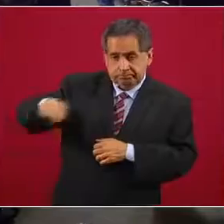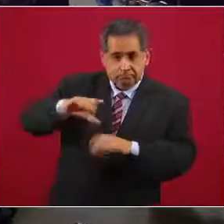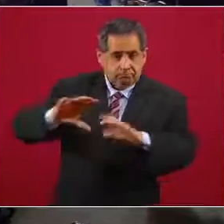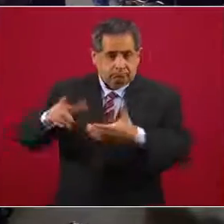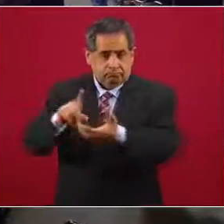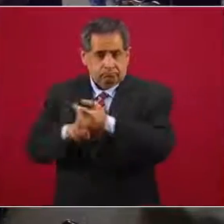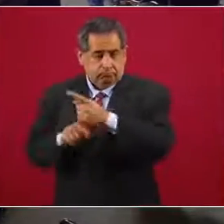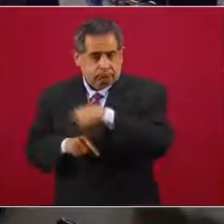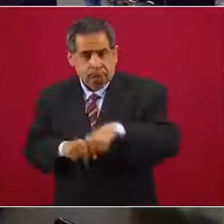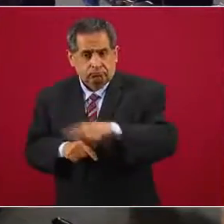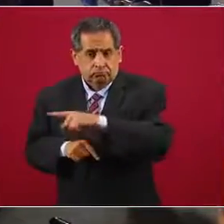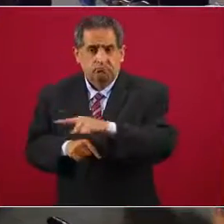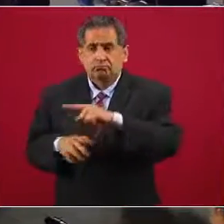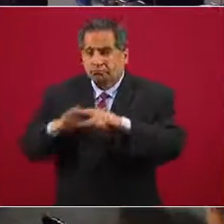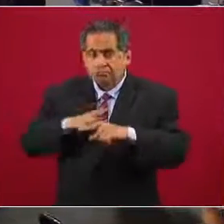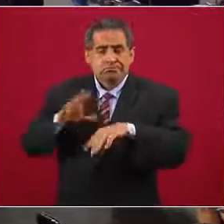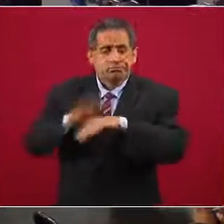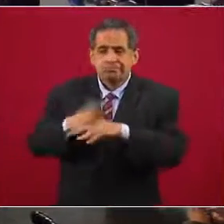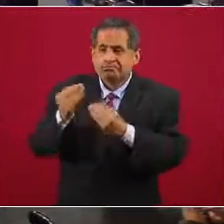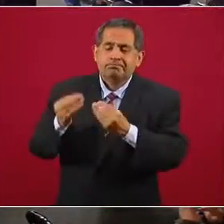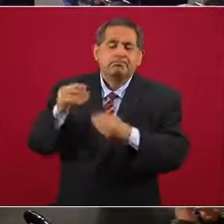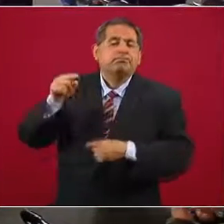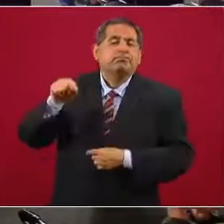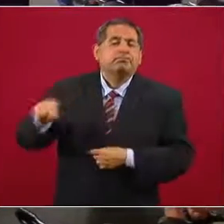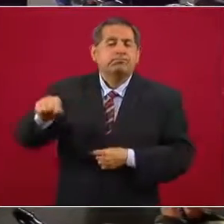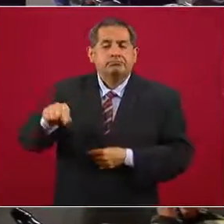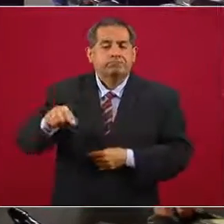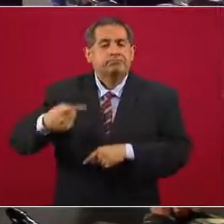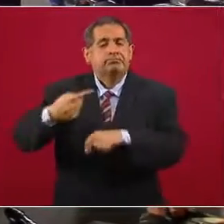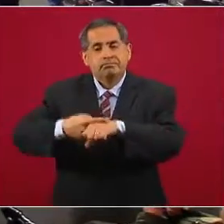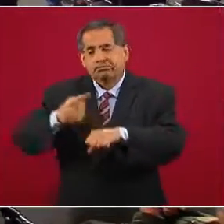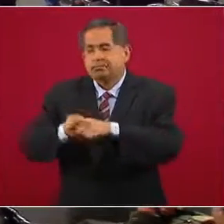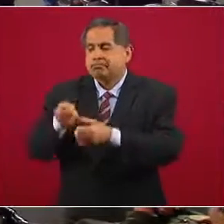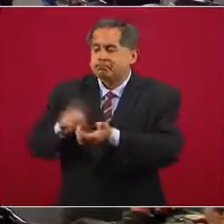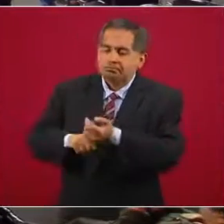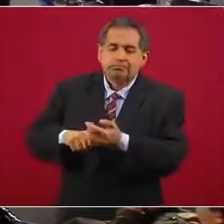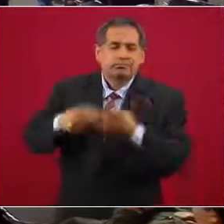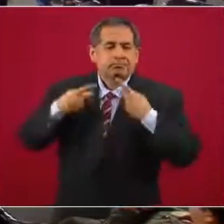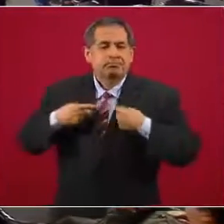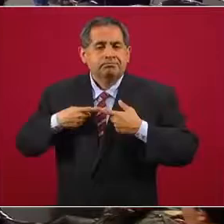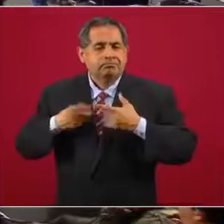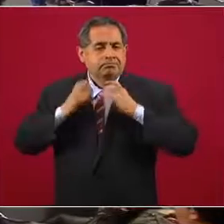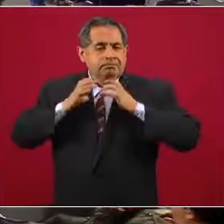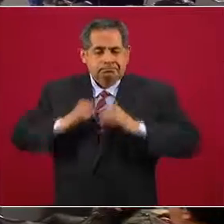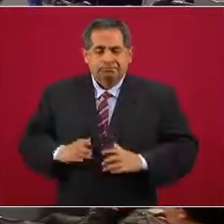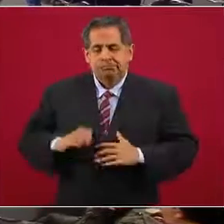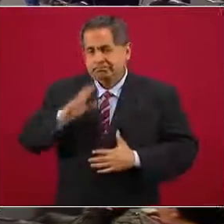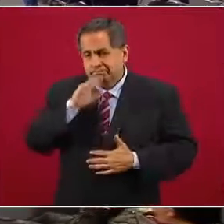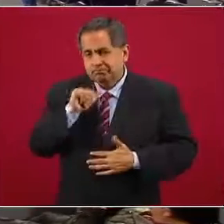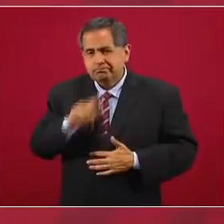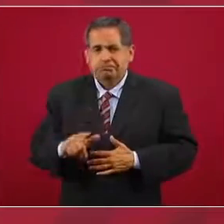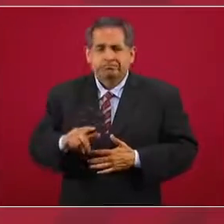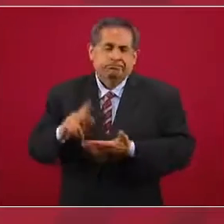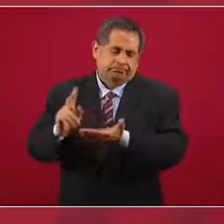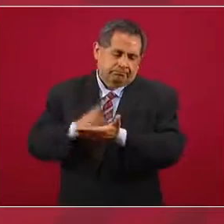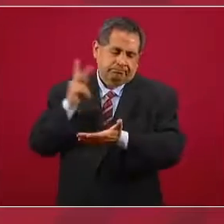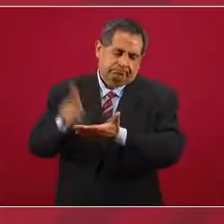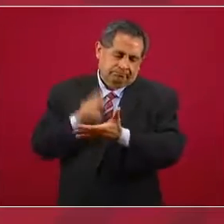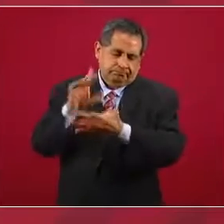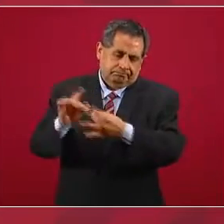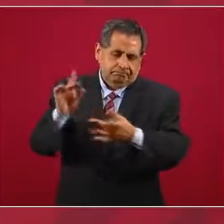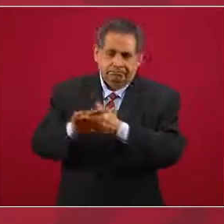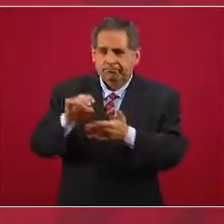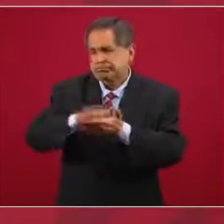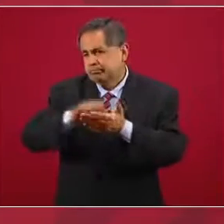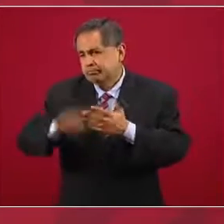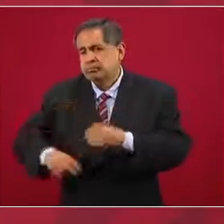segmentos sociales hay una mayor prevalencia de enfermedades crónicas, enfermedades, como hemos explicado una y otra vez,